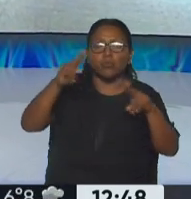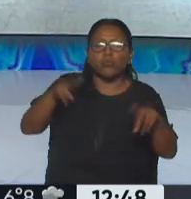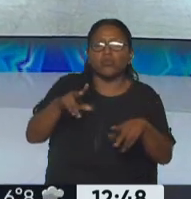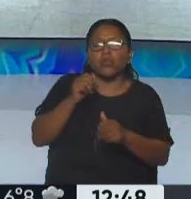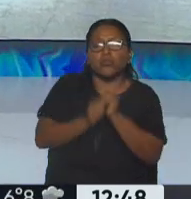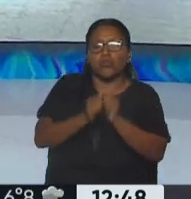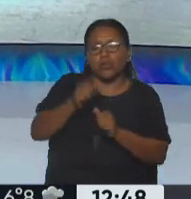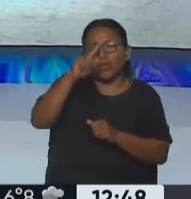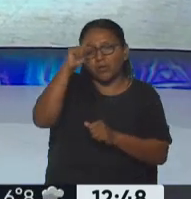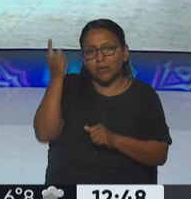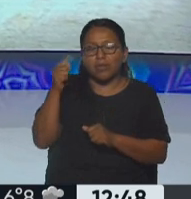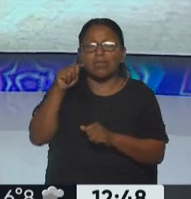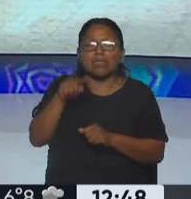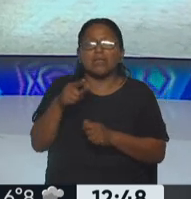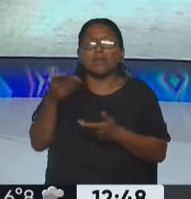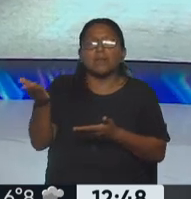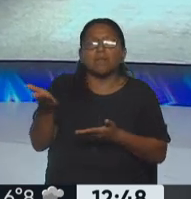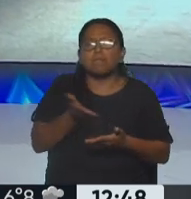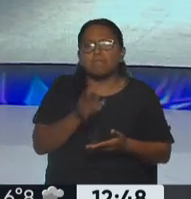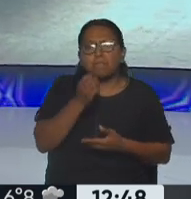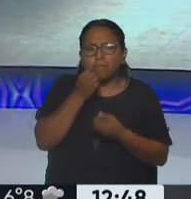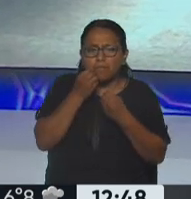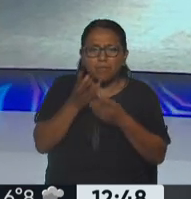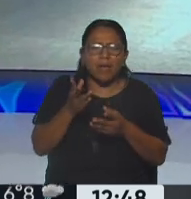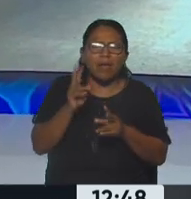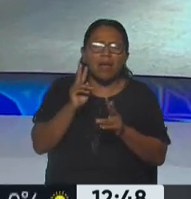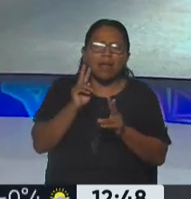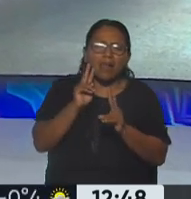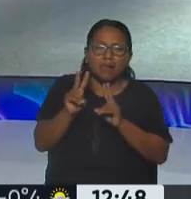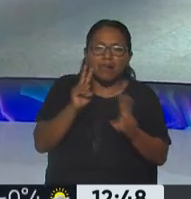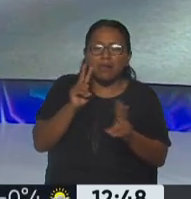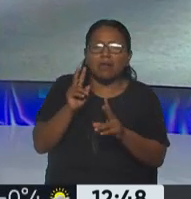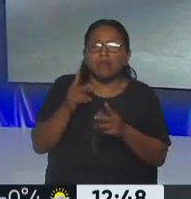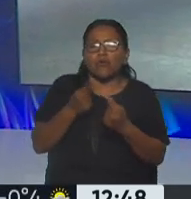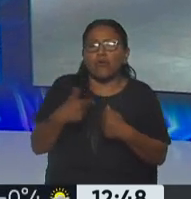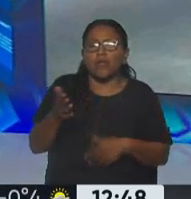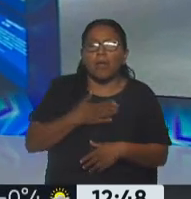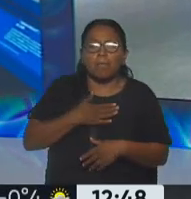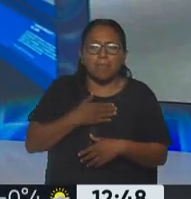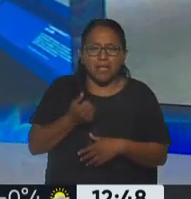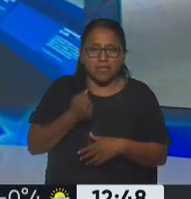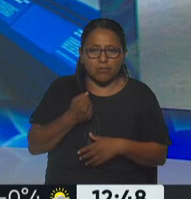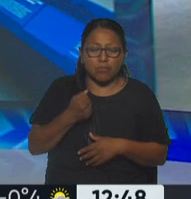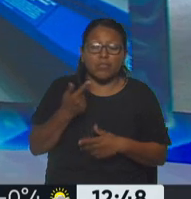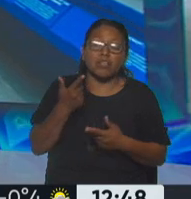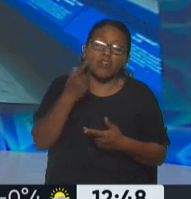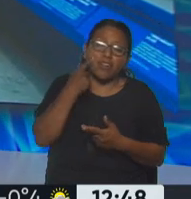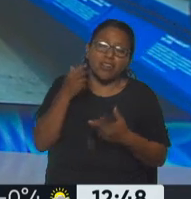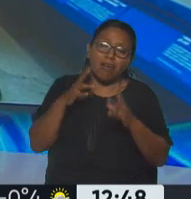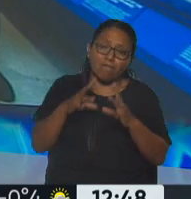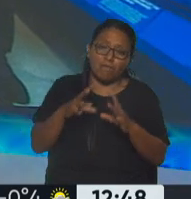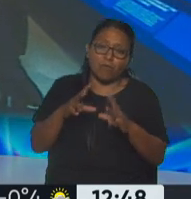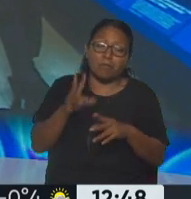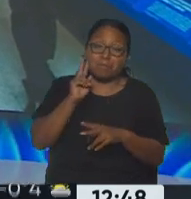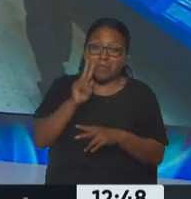por Gabriel Di Meglio, que es una invitación hermosa a recorrer nuestro patrimonio. Y en estos días tan futboleros, miren ustedes lo que